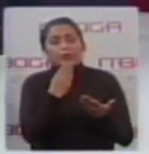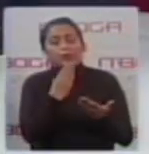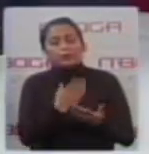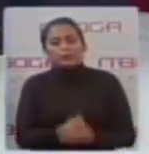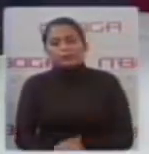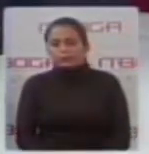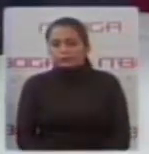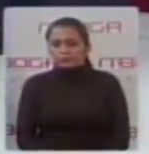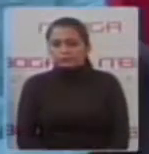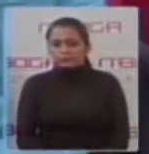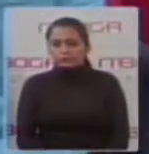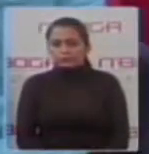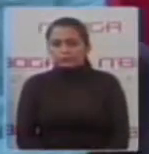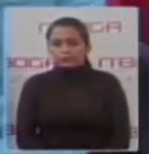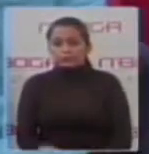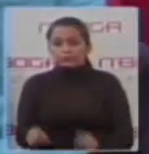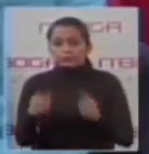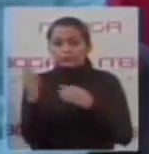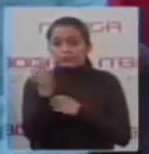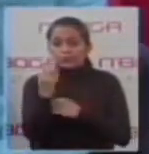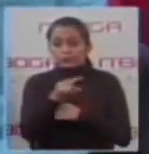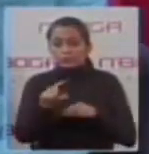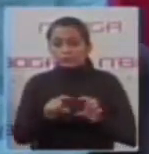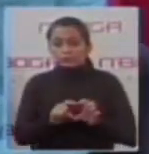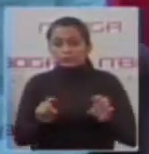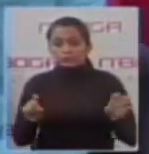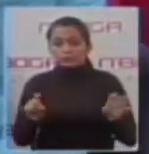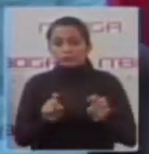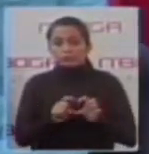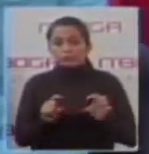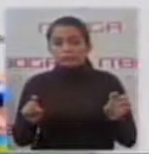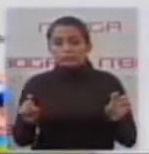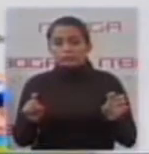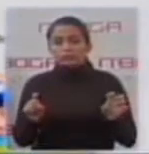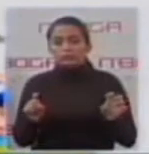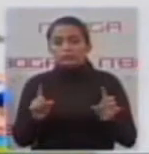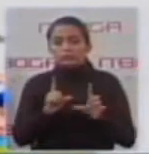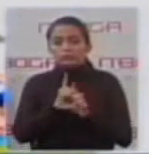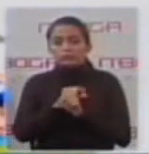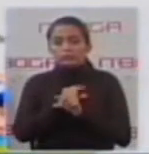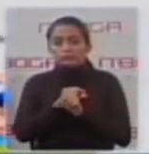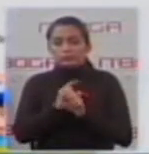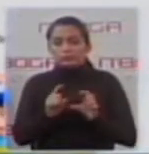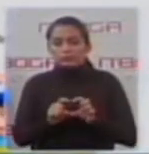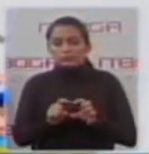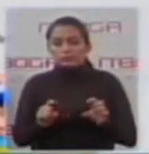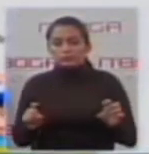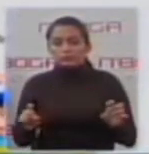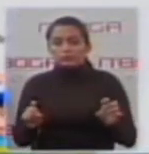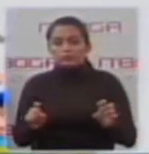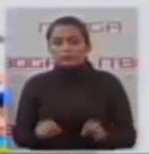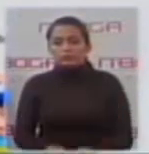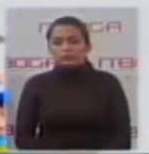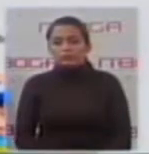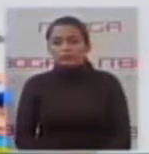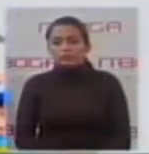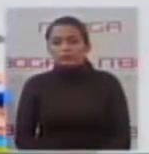Bien, entiendo que debe salir en la pantalla. El Twitter es Cruyff Institute, la página